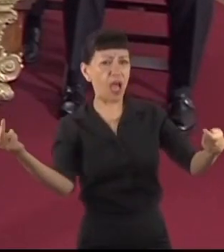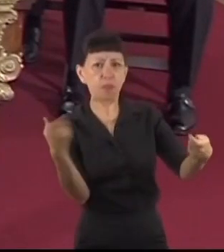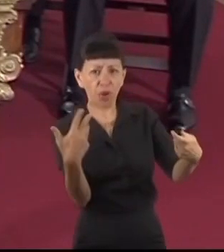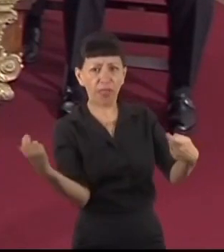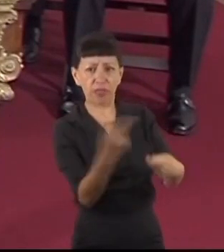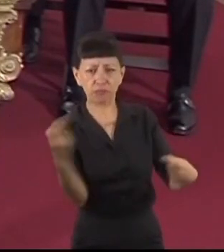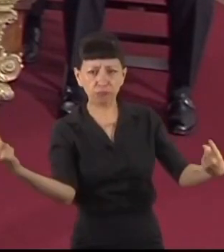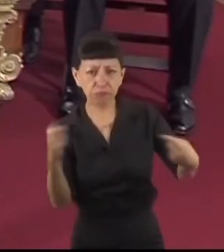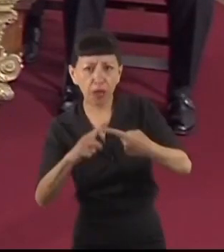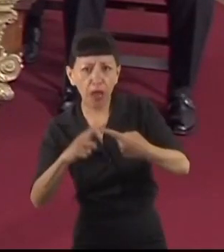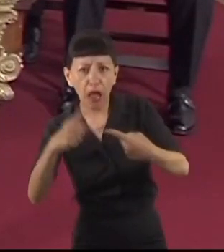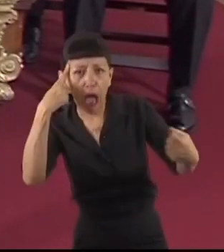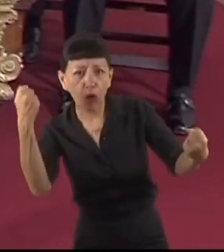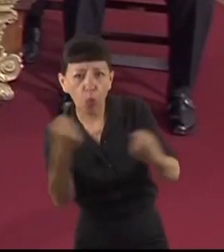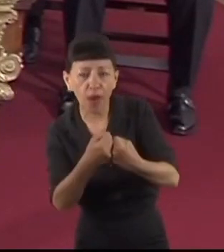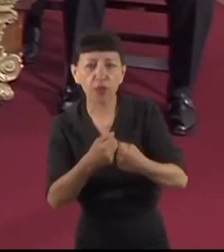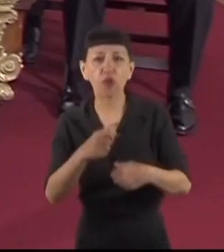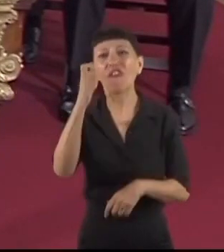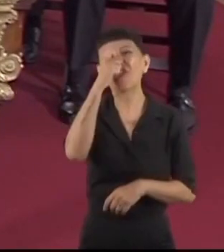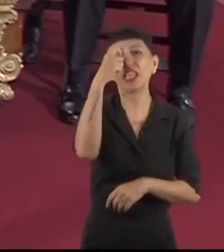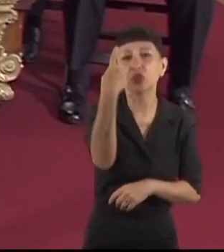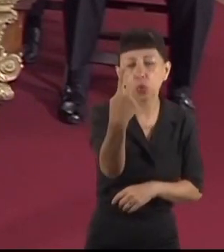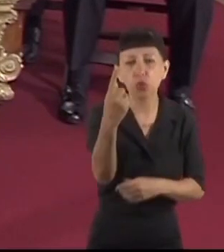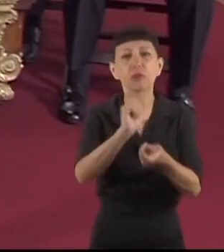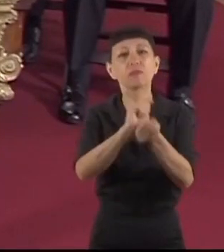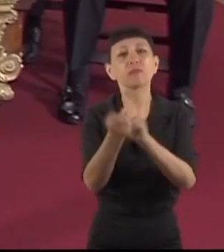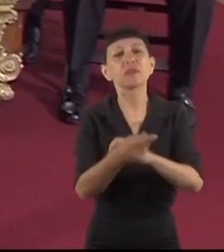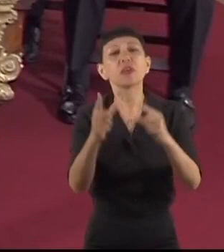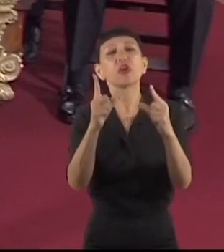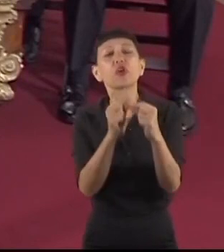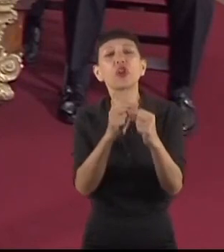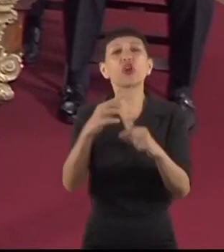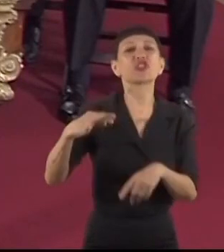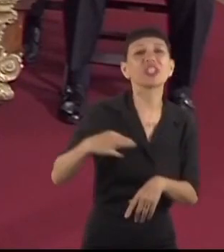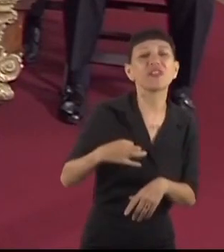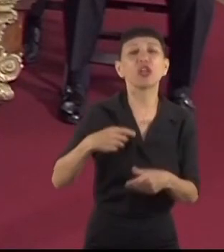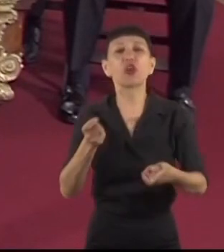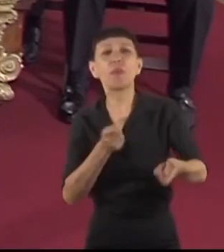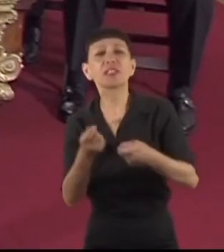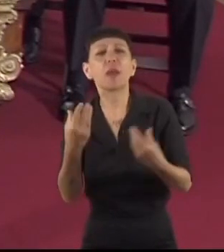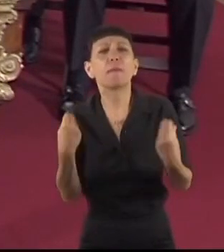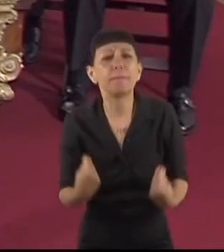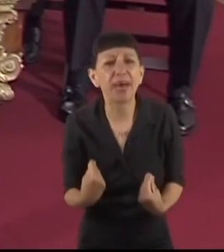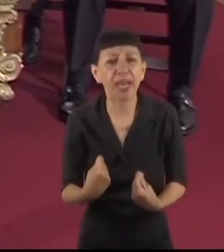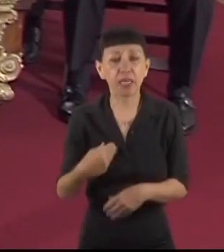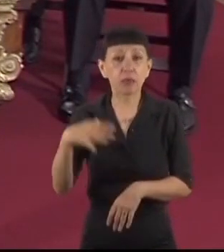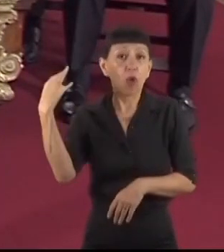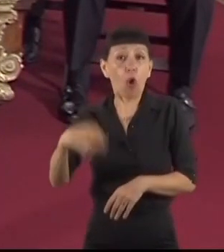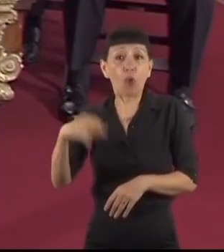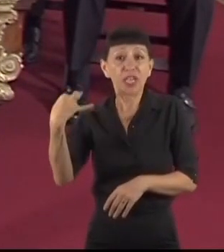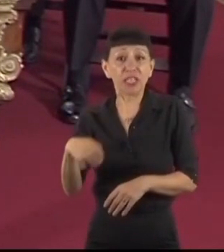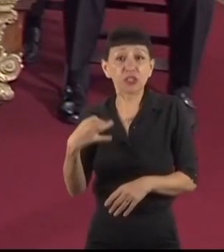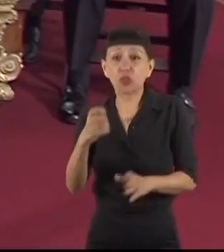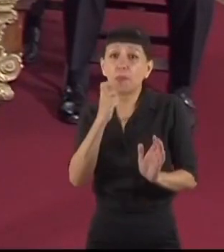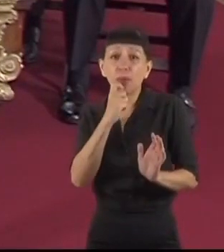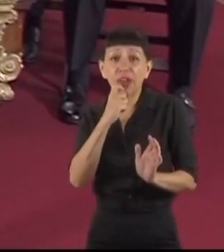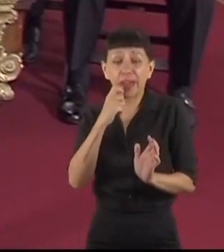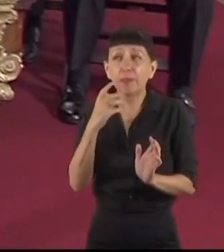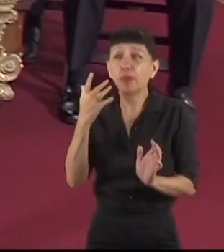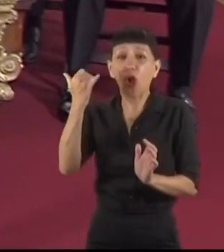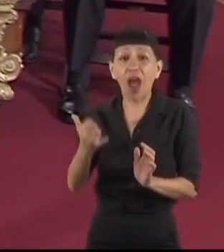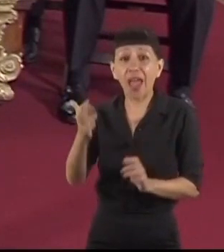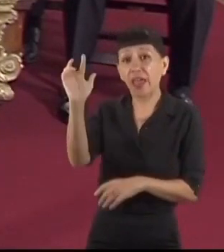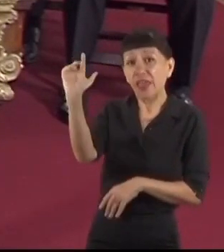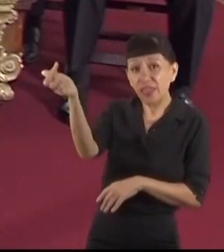21 modificación del código civil y comercial para garantizar que las obligaciones contraídas en moneda extranjera deban ser